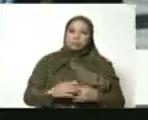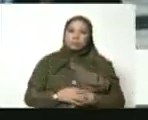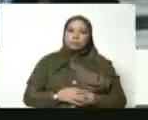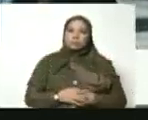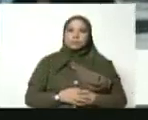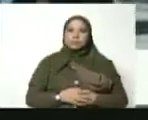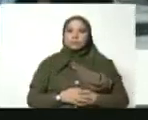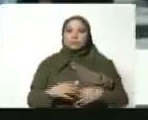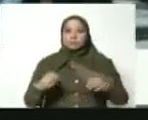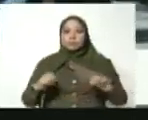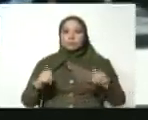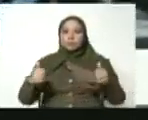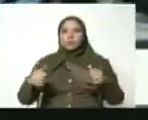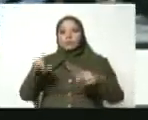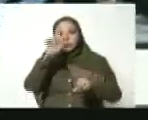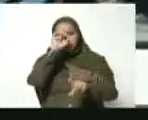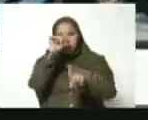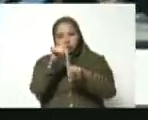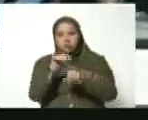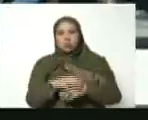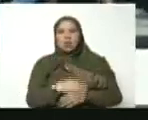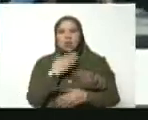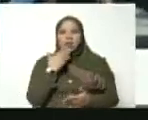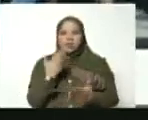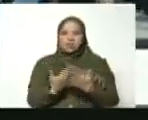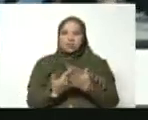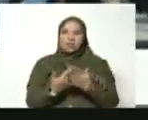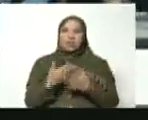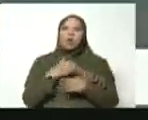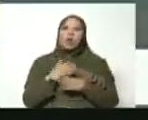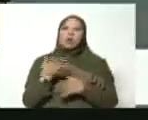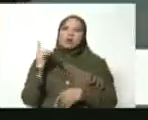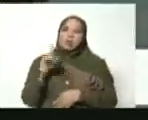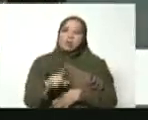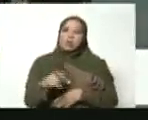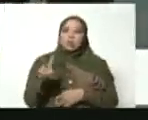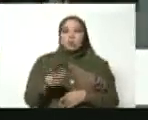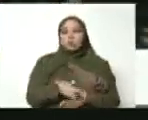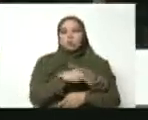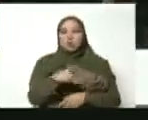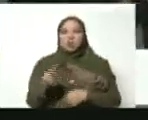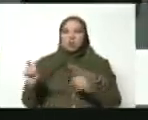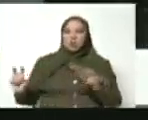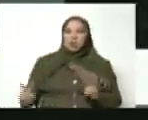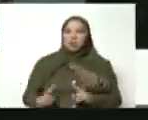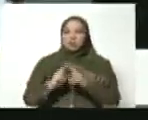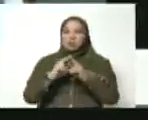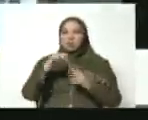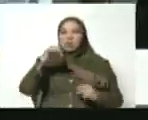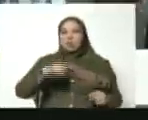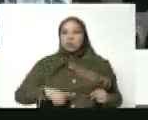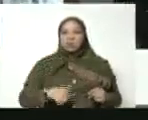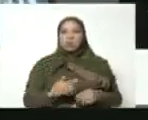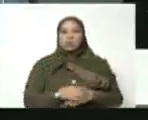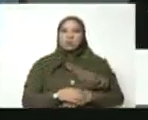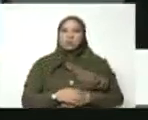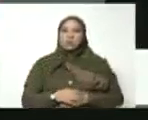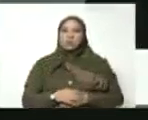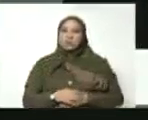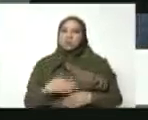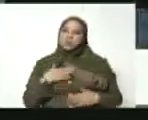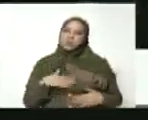camino que se empieza a andar en esa dirección. Bien, muchísimas gracias. Vamos a conversar también con los poetas que se encuentran presentes el día de hoy. ¿Cómo